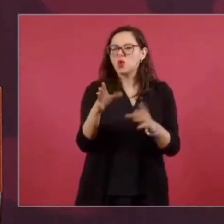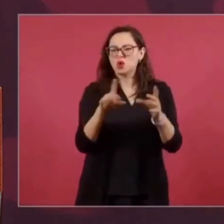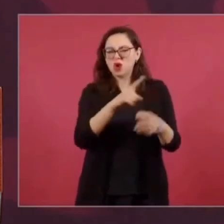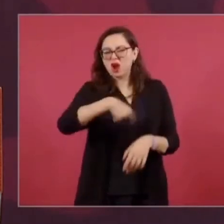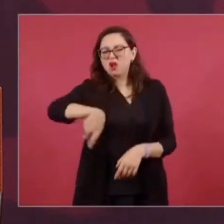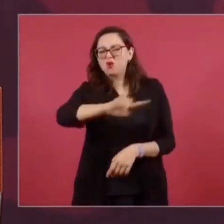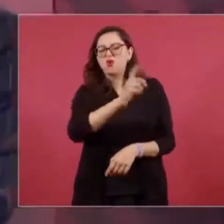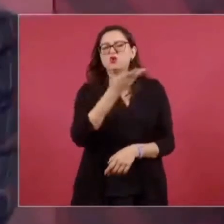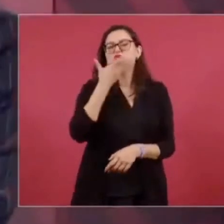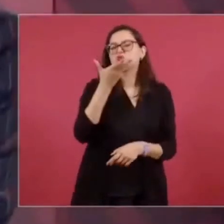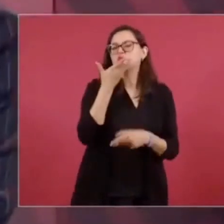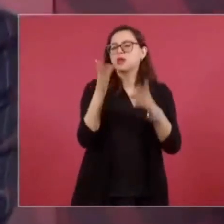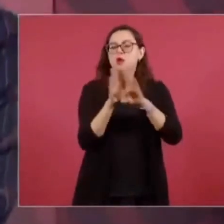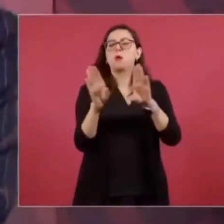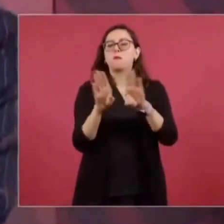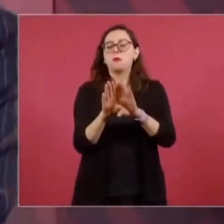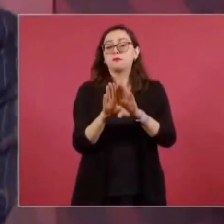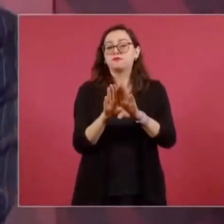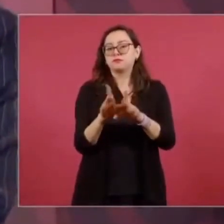Se dio